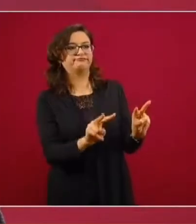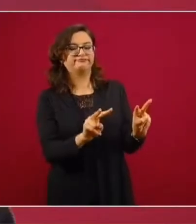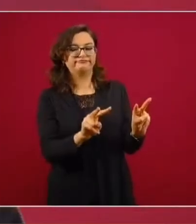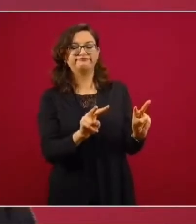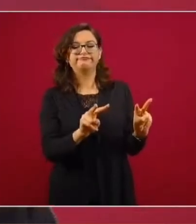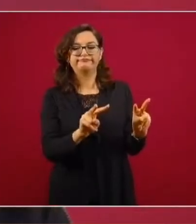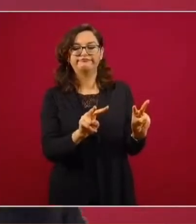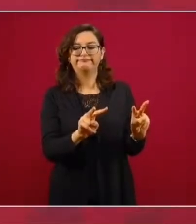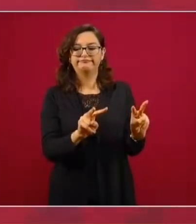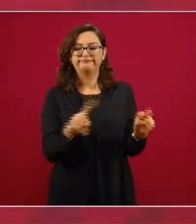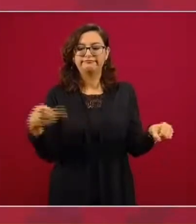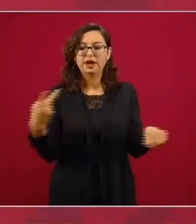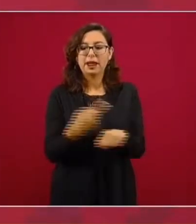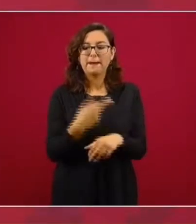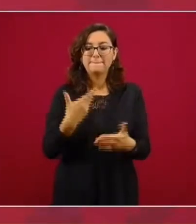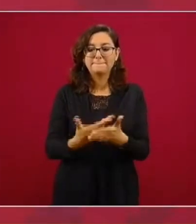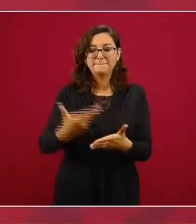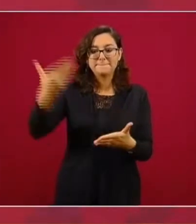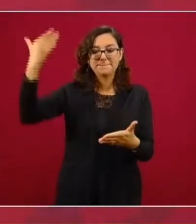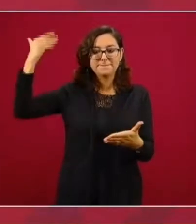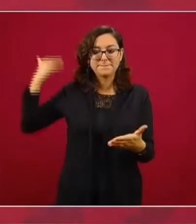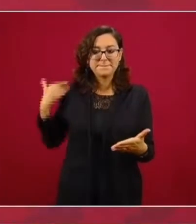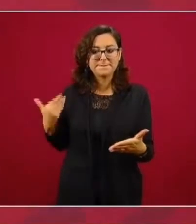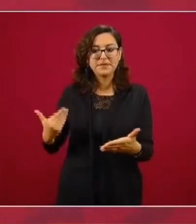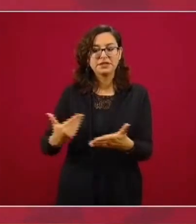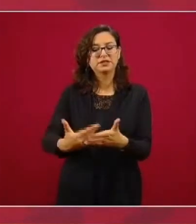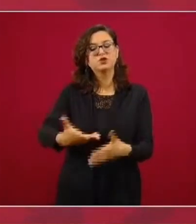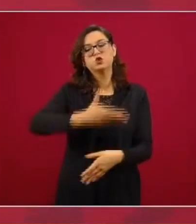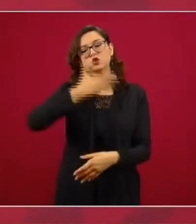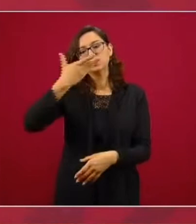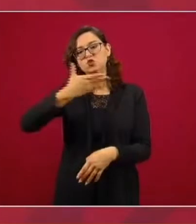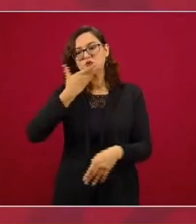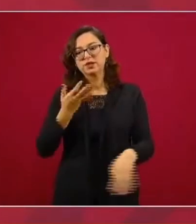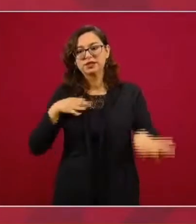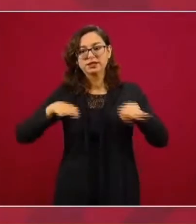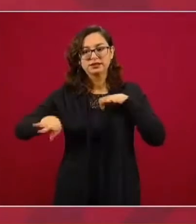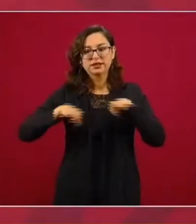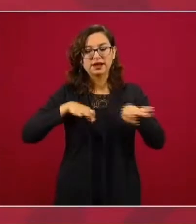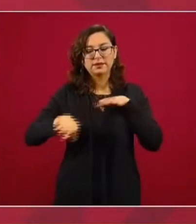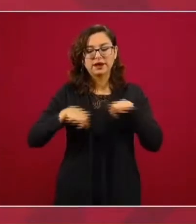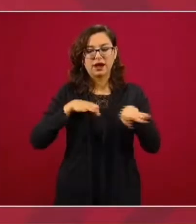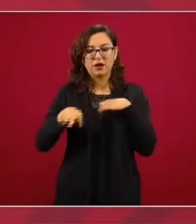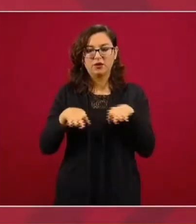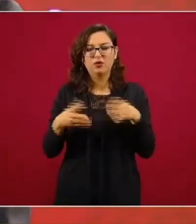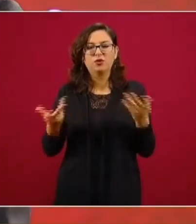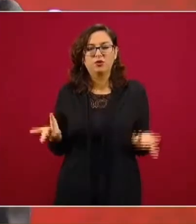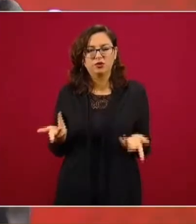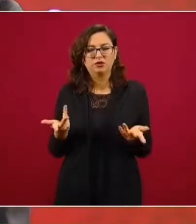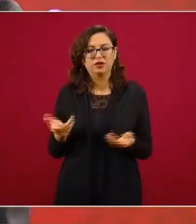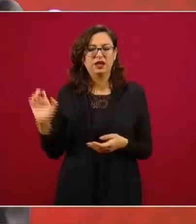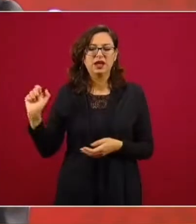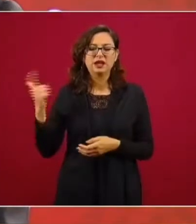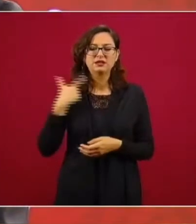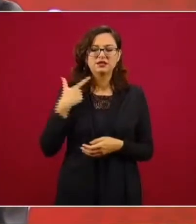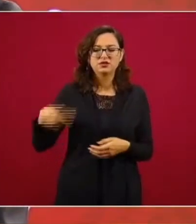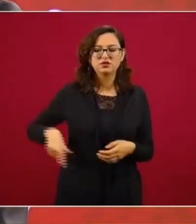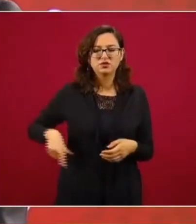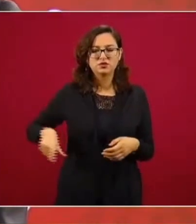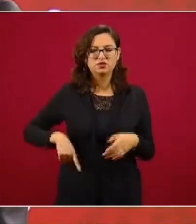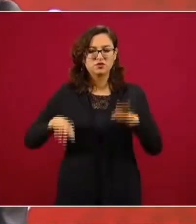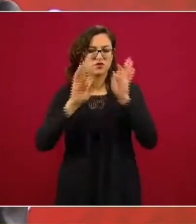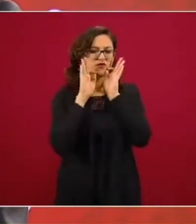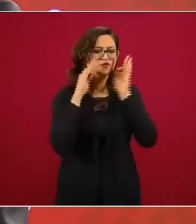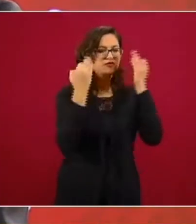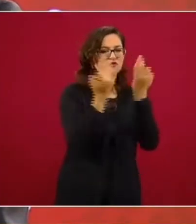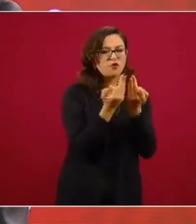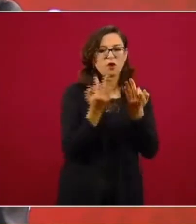sobre el modo operandi, la forma en que